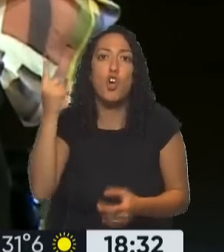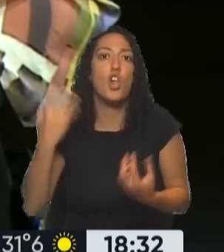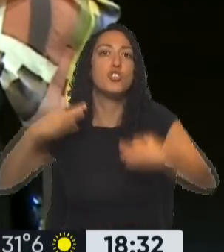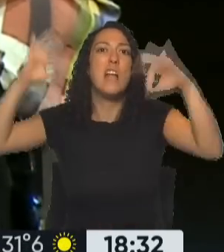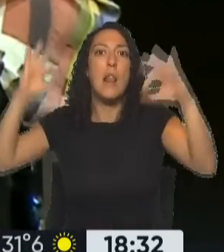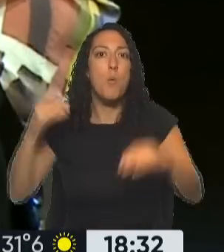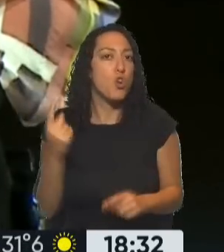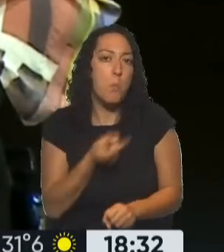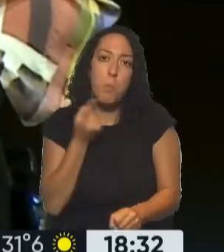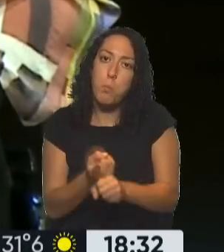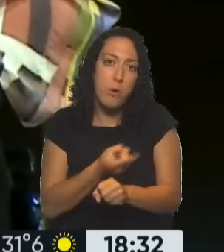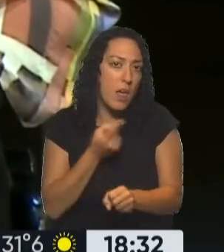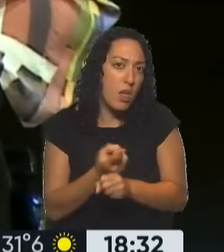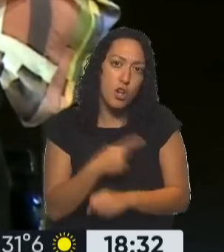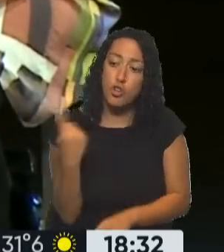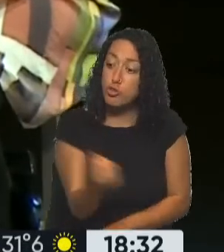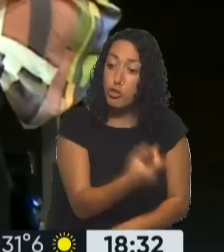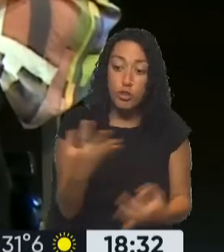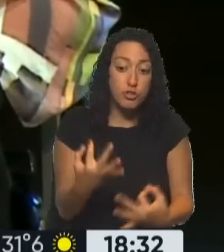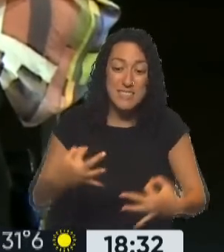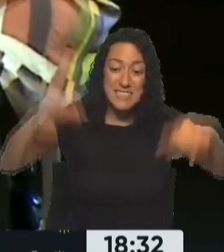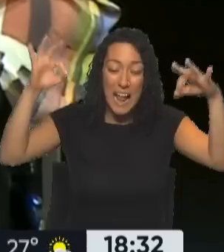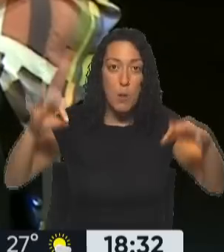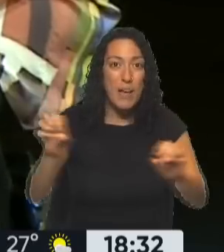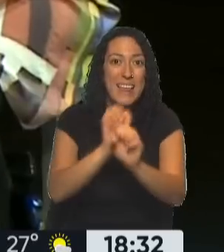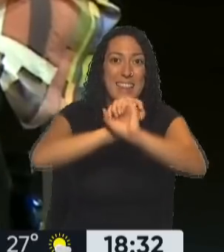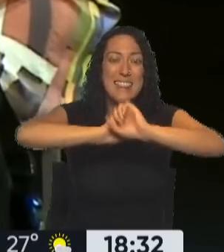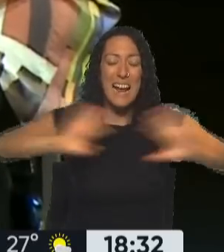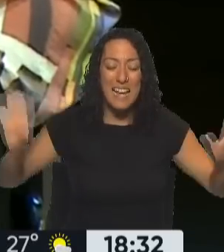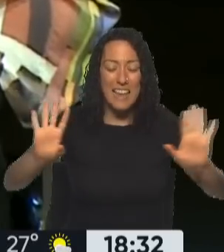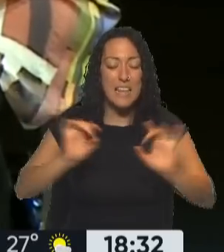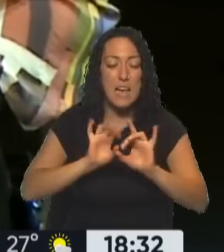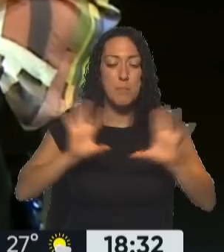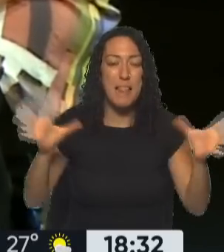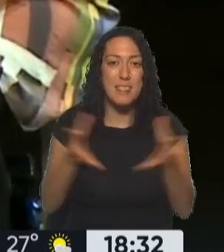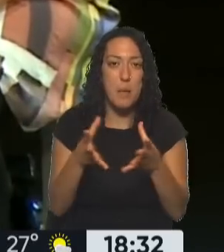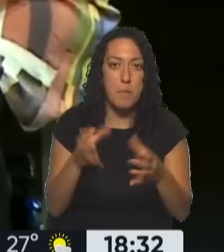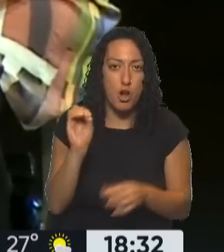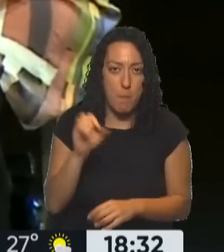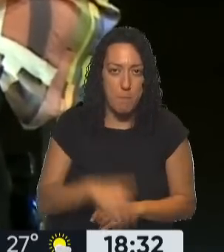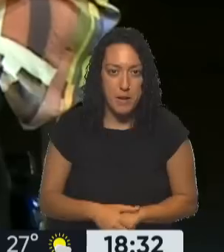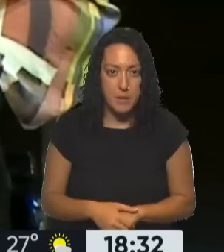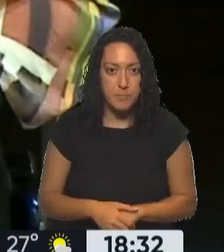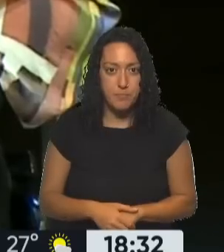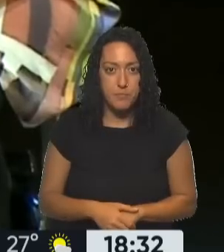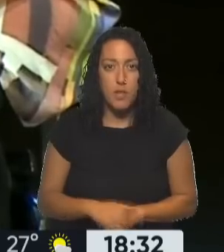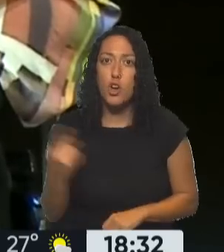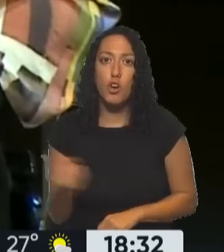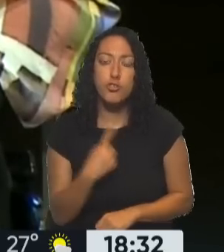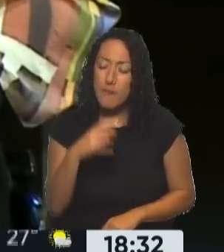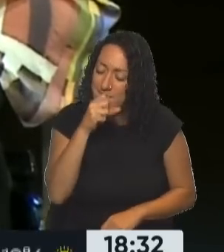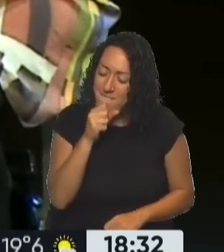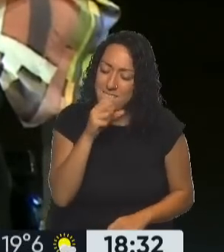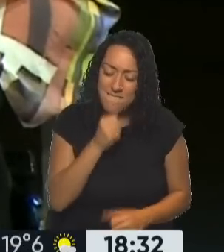estamos, somos sobrevivientes de una tragedia que se llamó pandemia, pero a la que le pusimos el pecho,